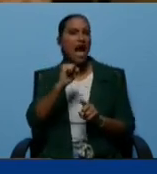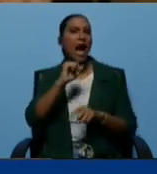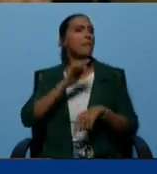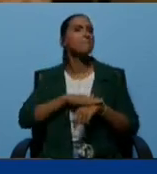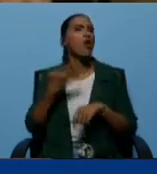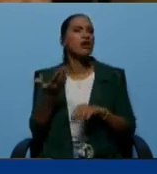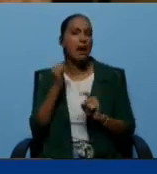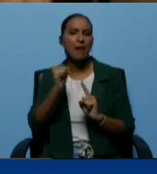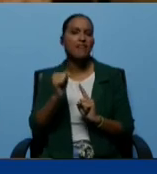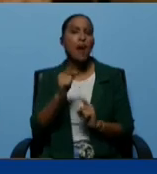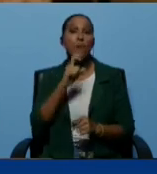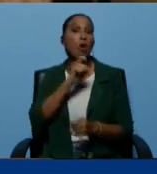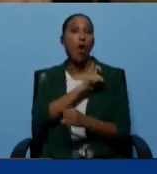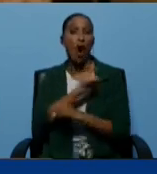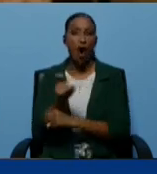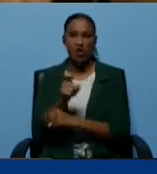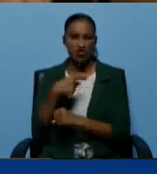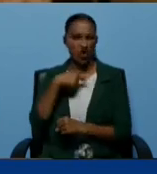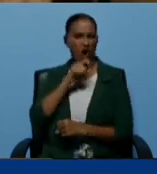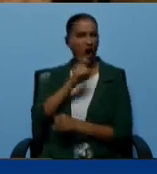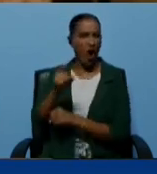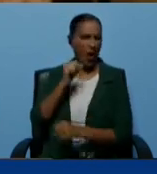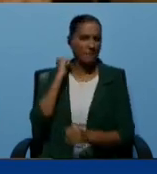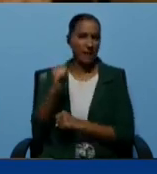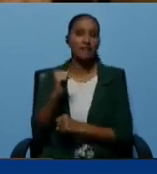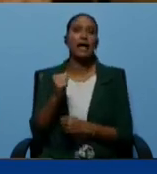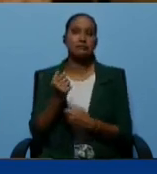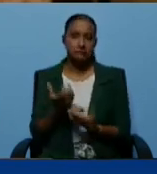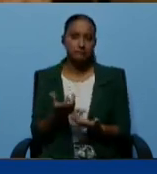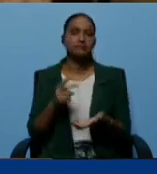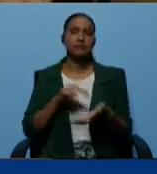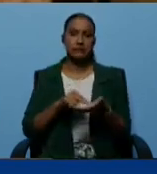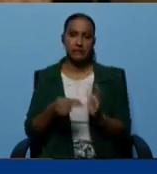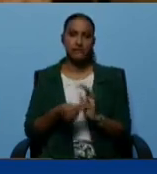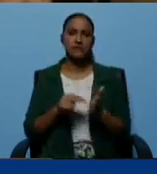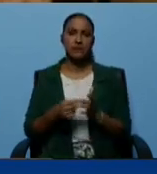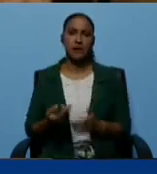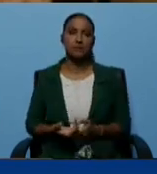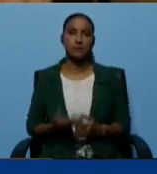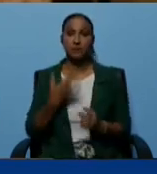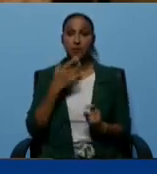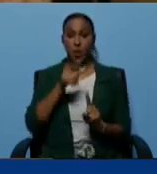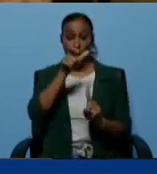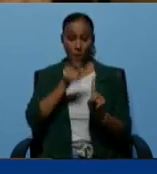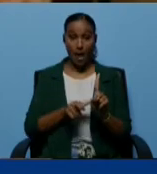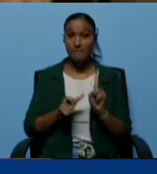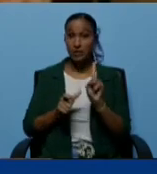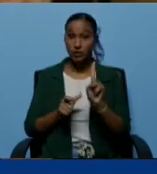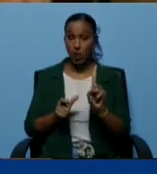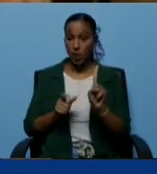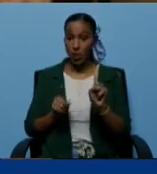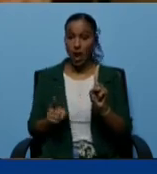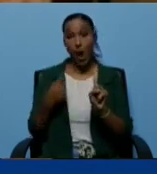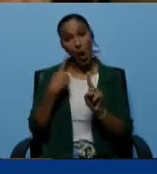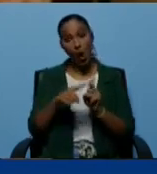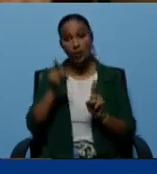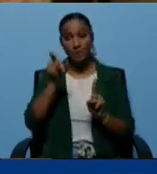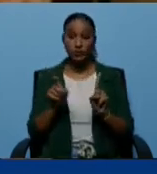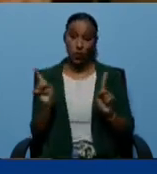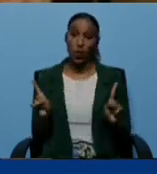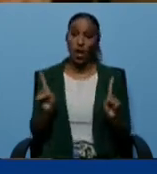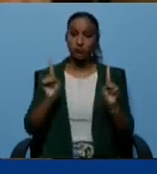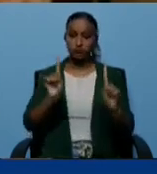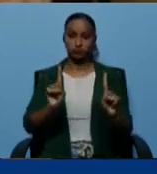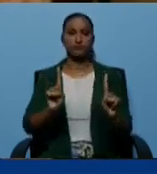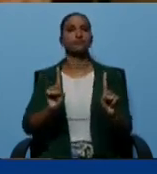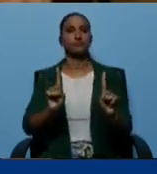del asesinato. Ello ocurre cuando una persona ataca a otra motivada exclusivamente por su pertenencia a